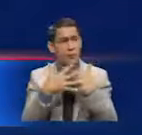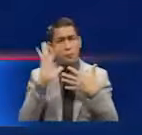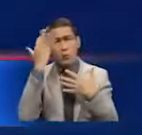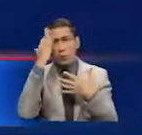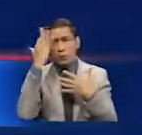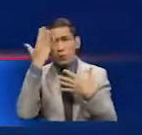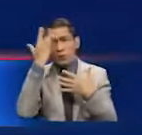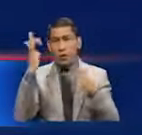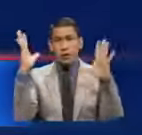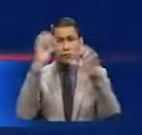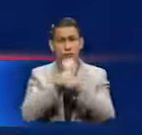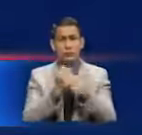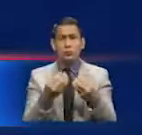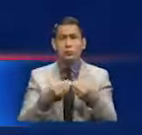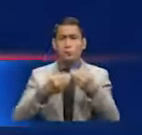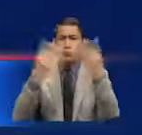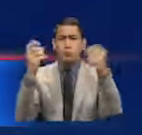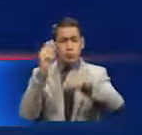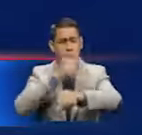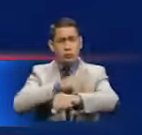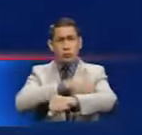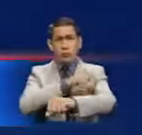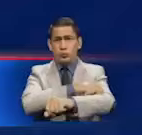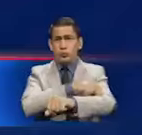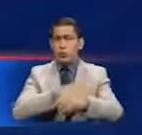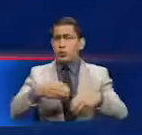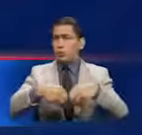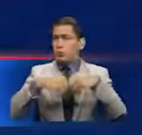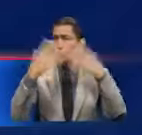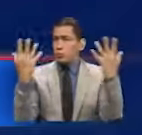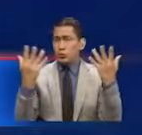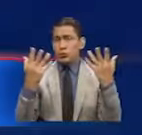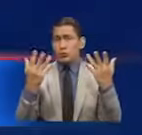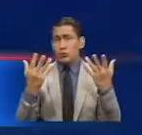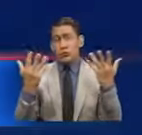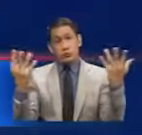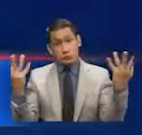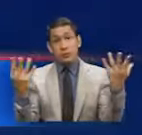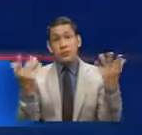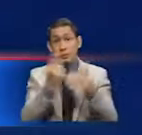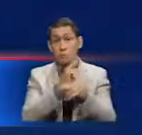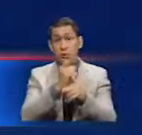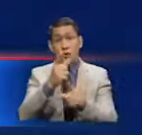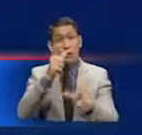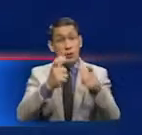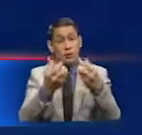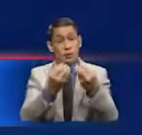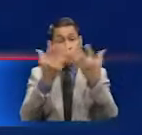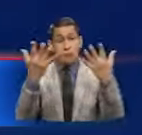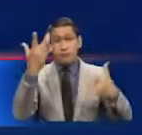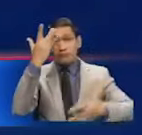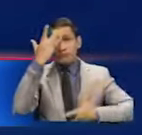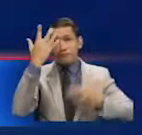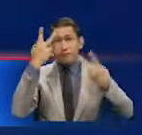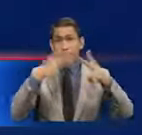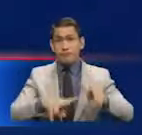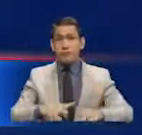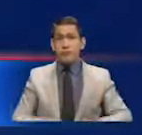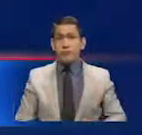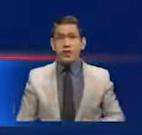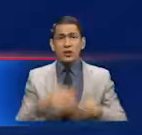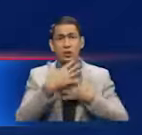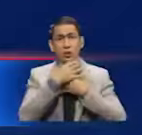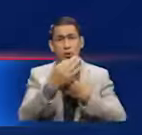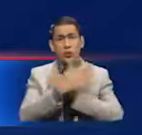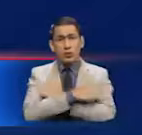noches lo pone en riesgo de la presencia de enfermedades, mi estimado Felipe. Qué gusto